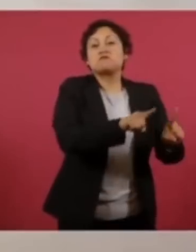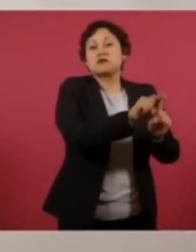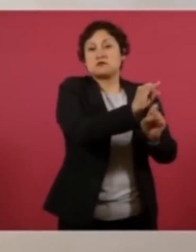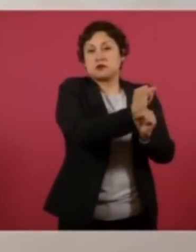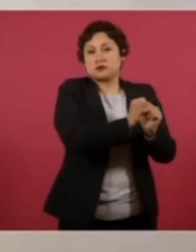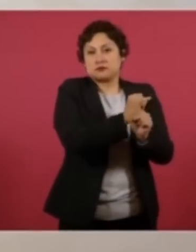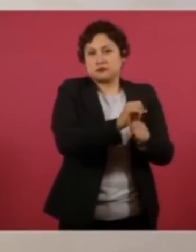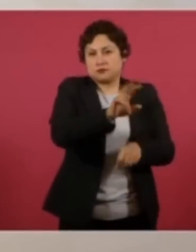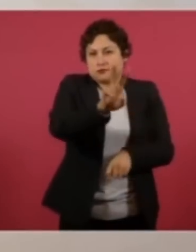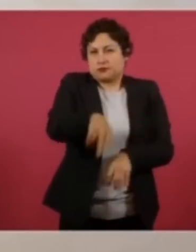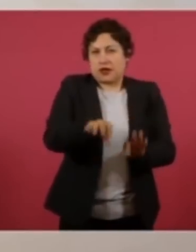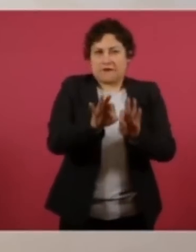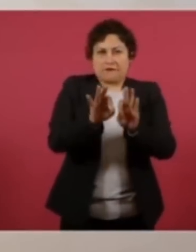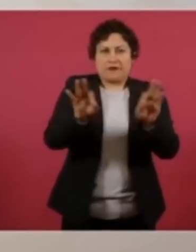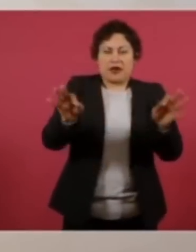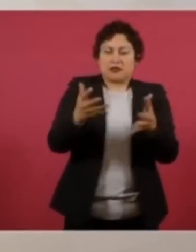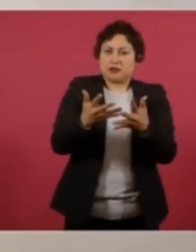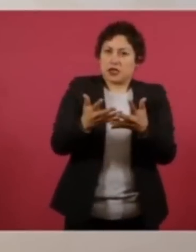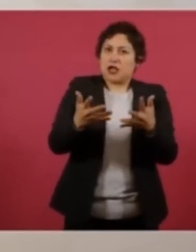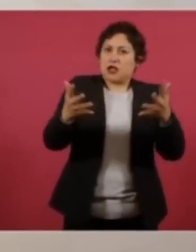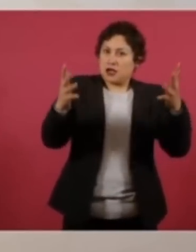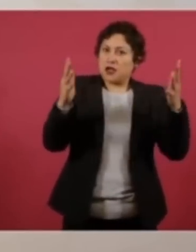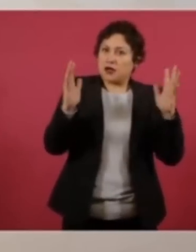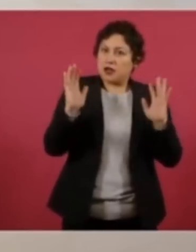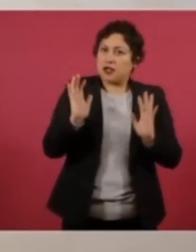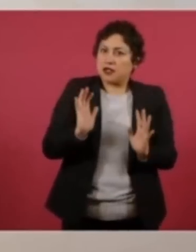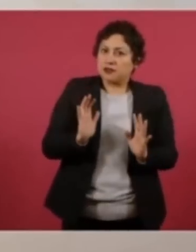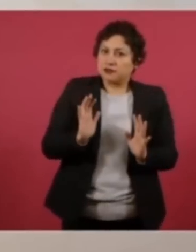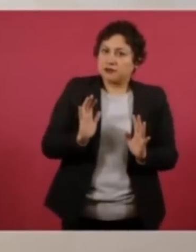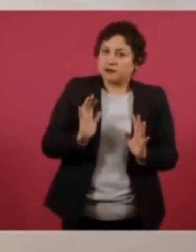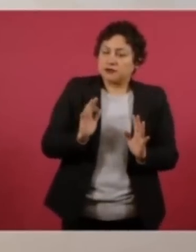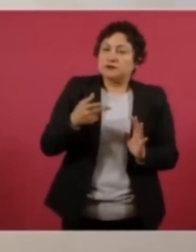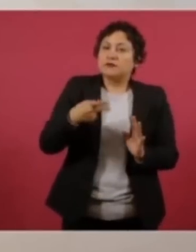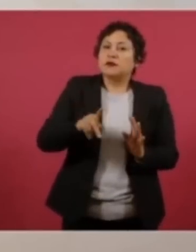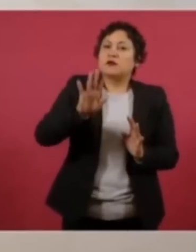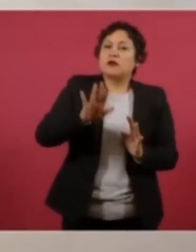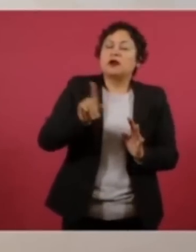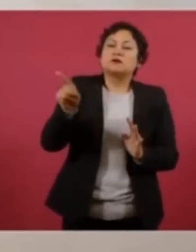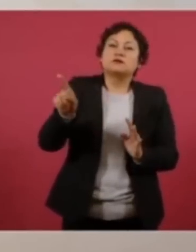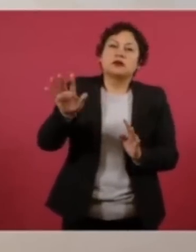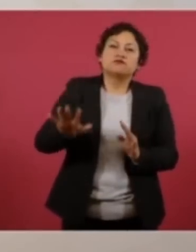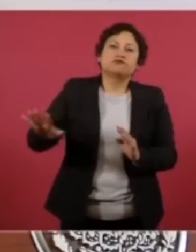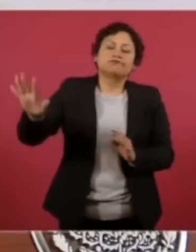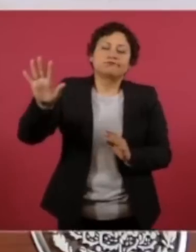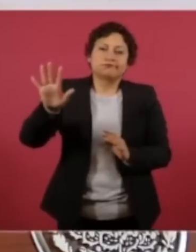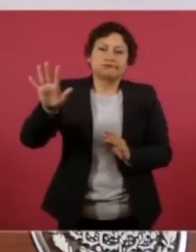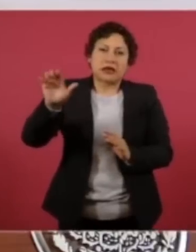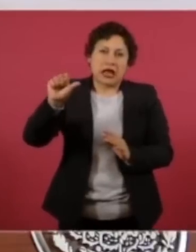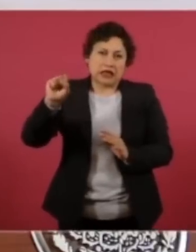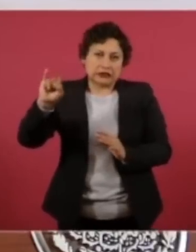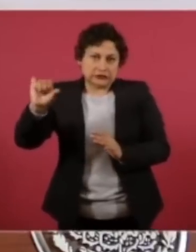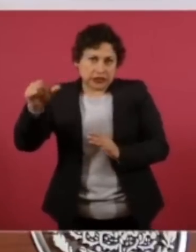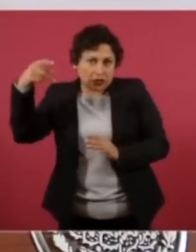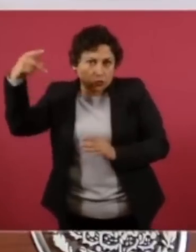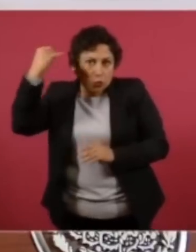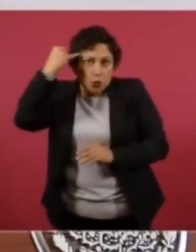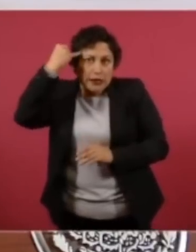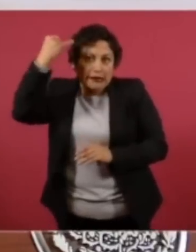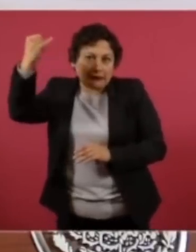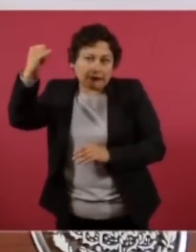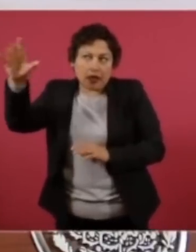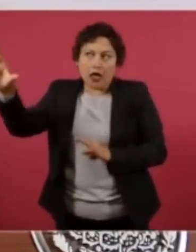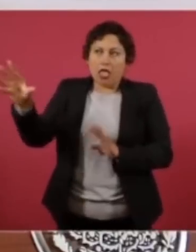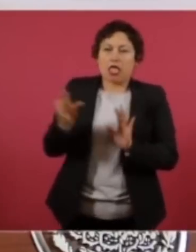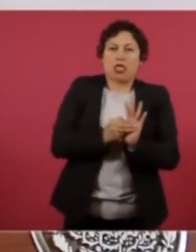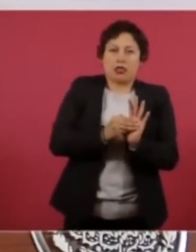atribuida a los pensadores asiáticos! En vez de dar